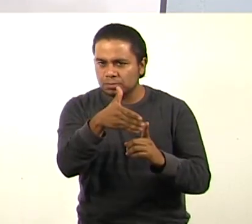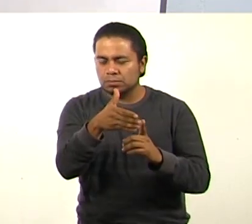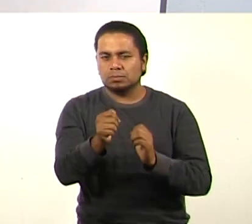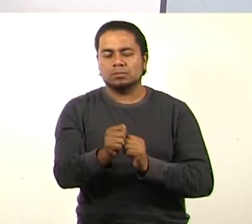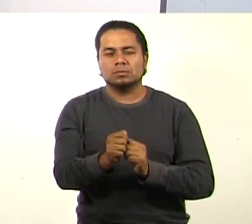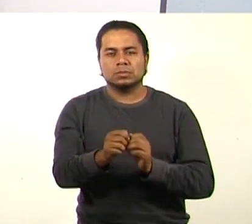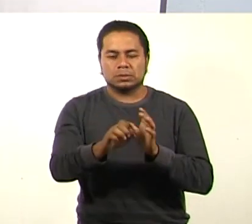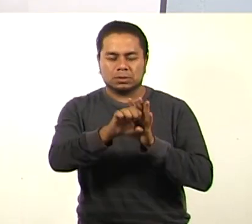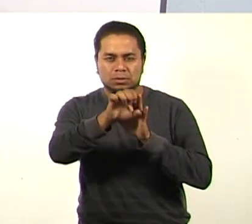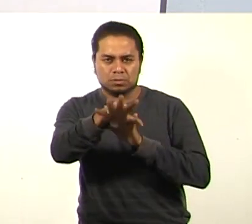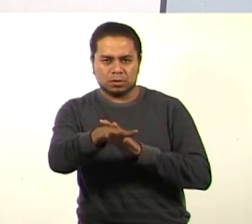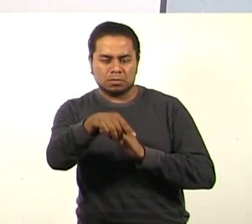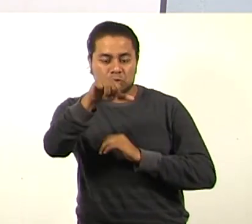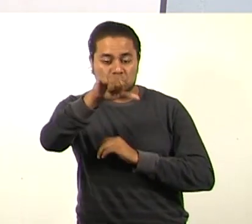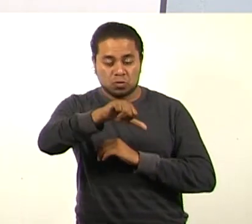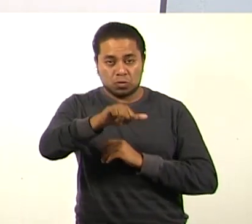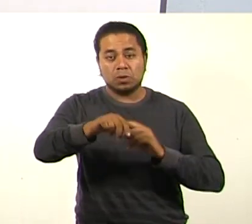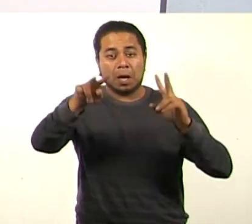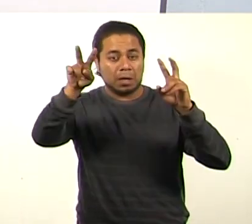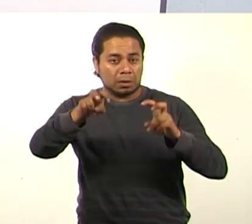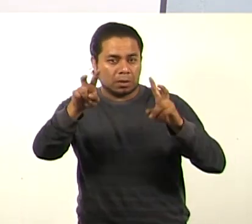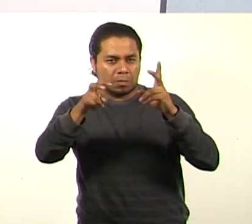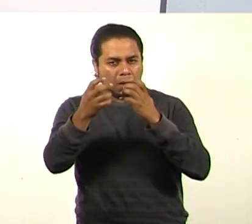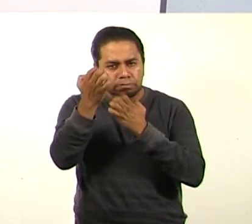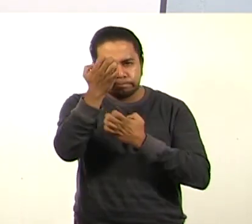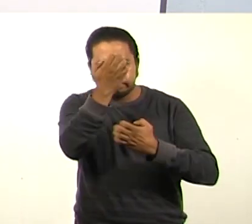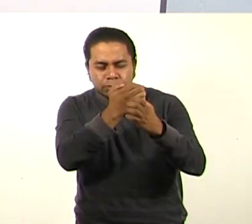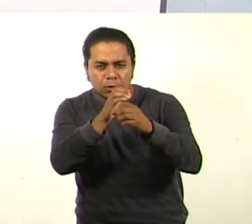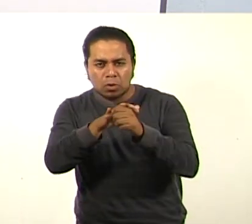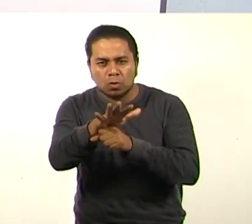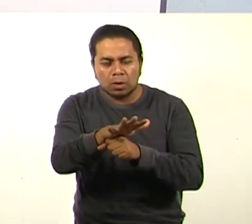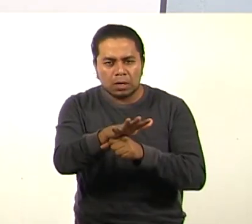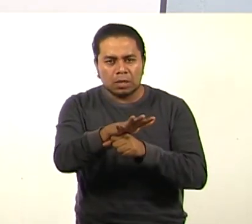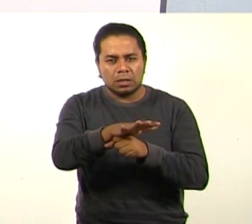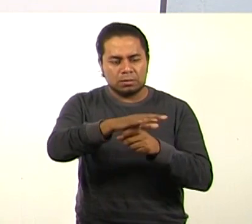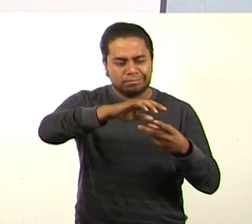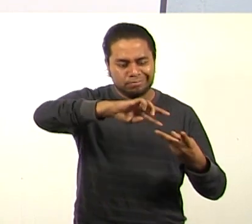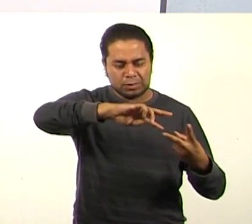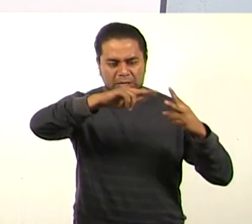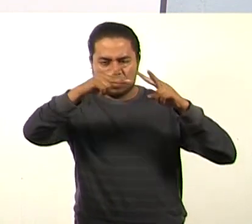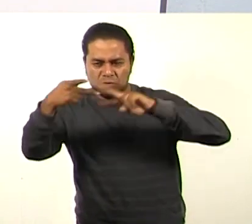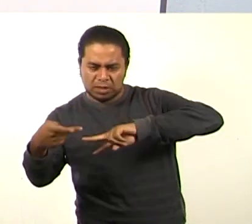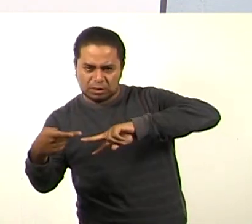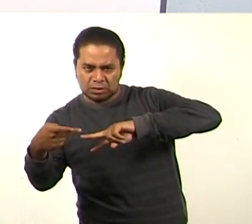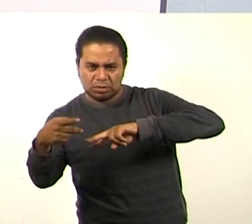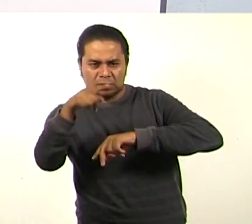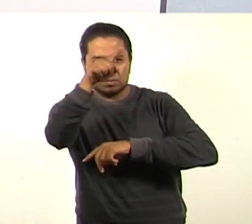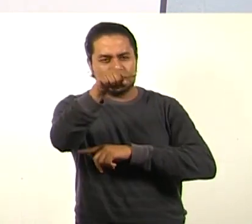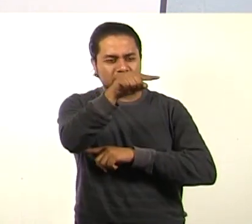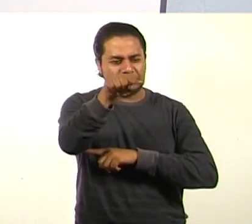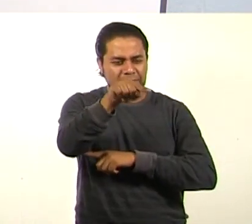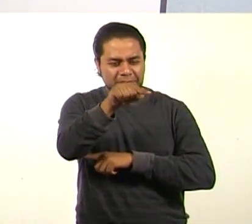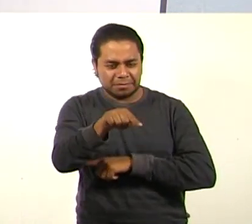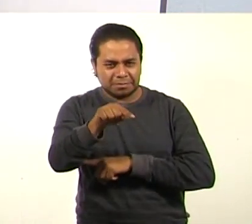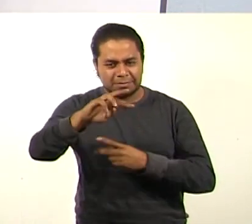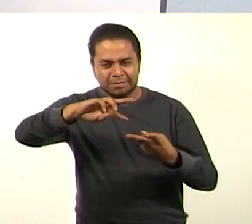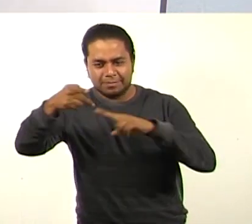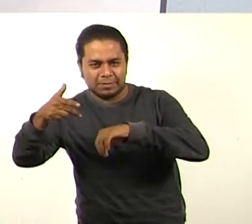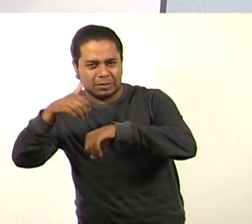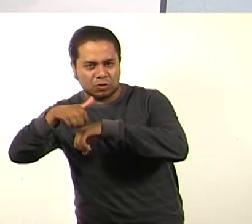ejemplo, el tema que hoy vamos a analizar es la conversión de fracciones a decimales y